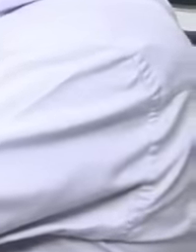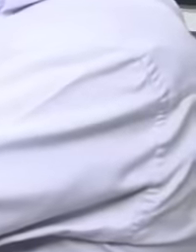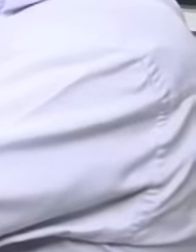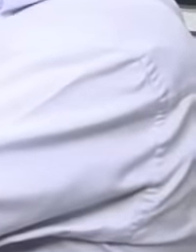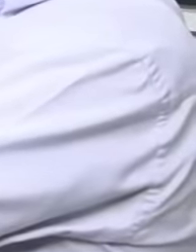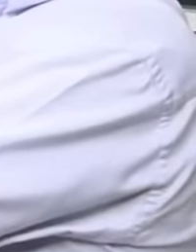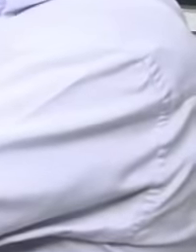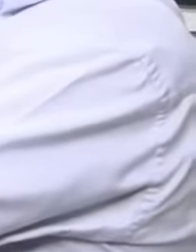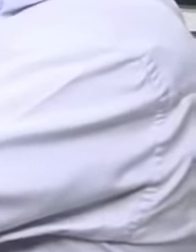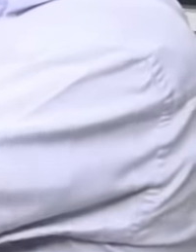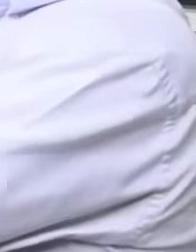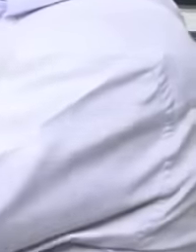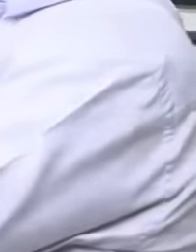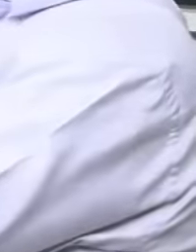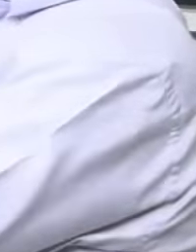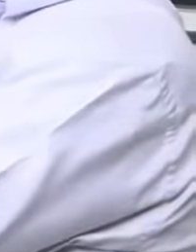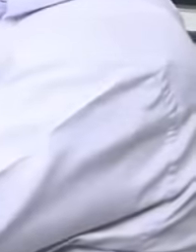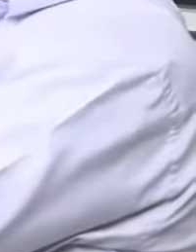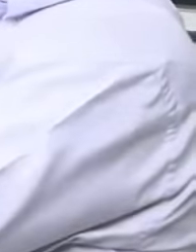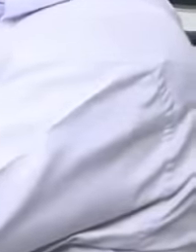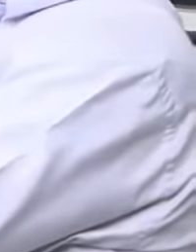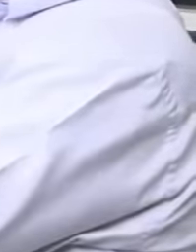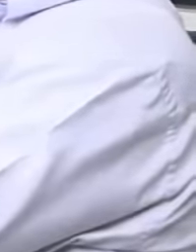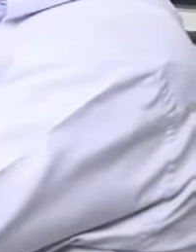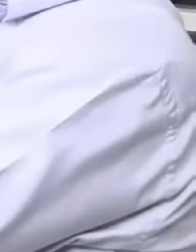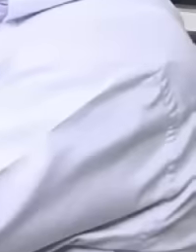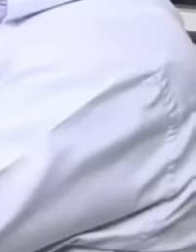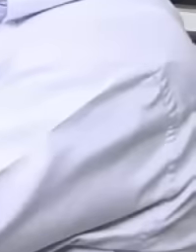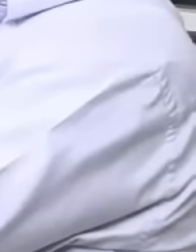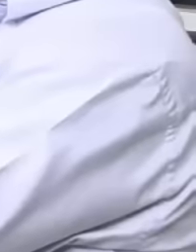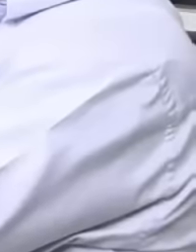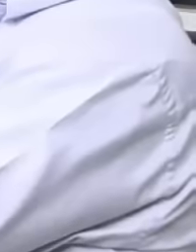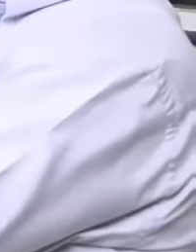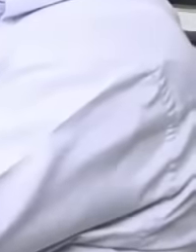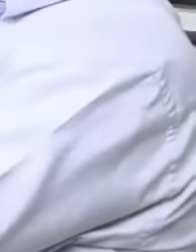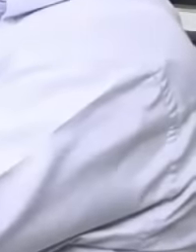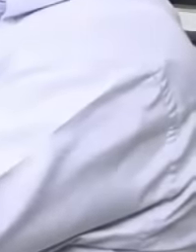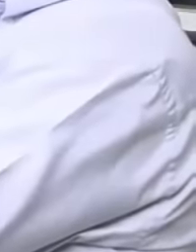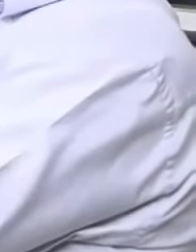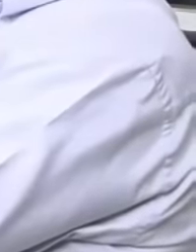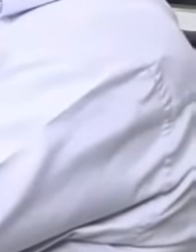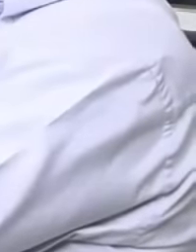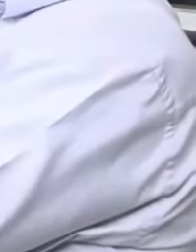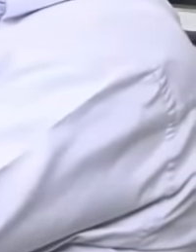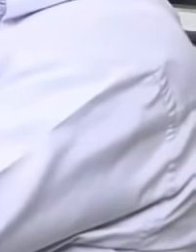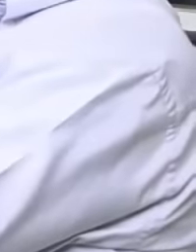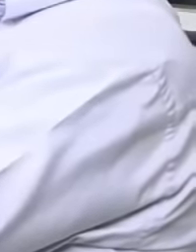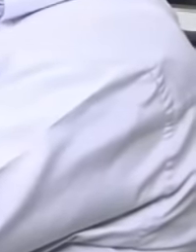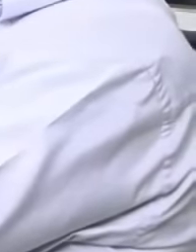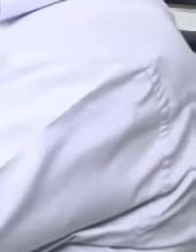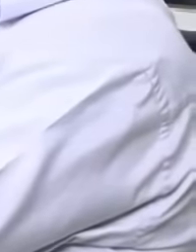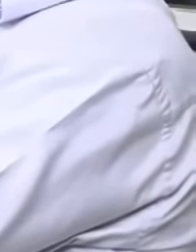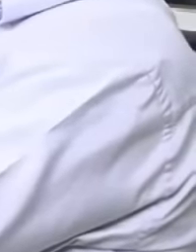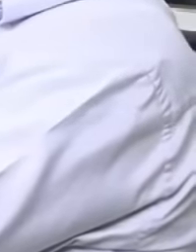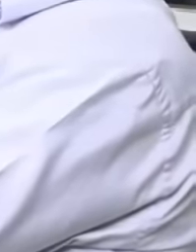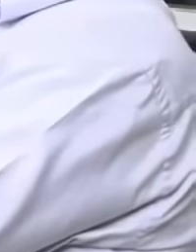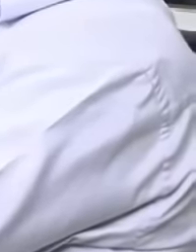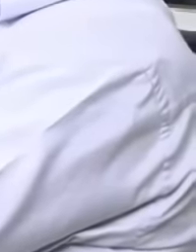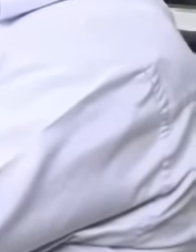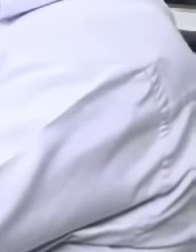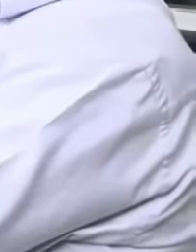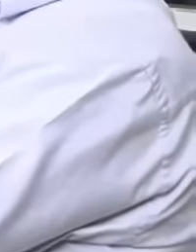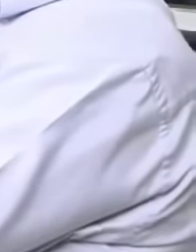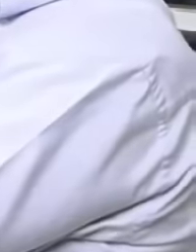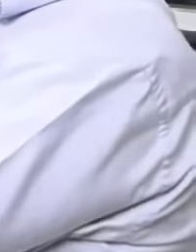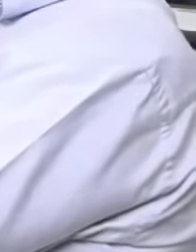ante escenarios críticos, ante señalamientos directos. Porque eso nos puede dar una clave, un indicio de cómo se